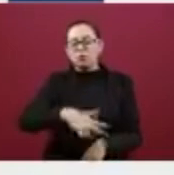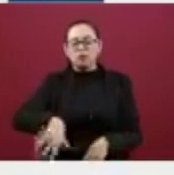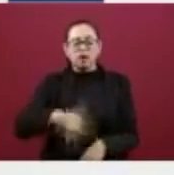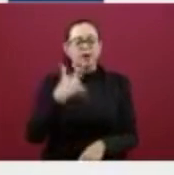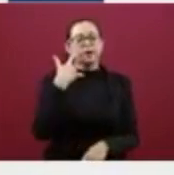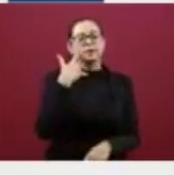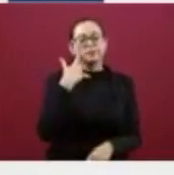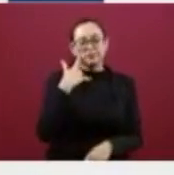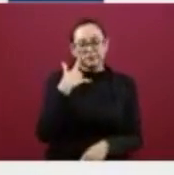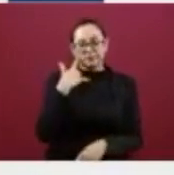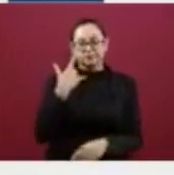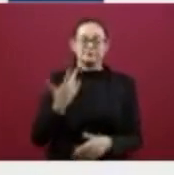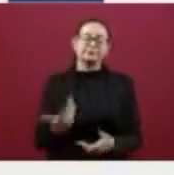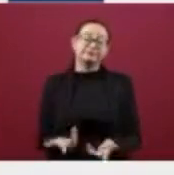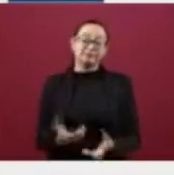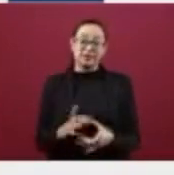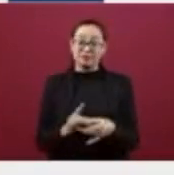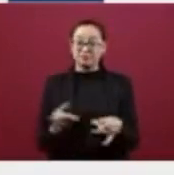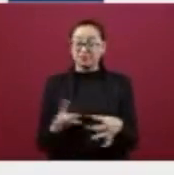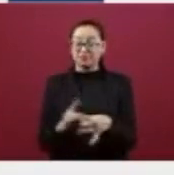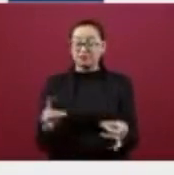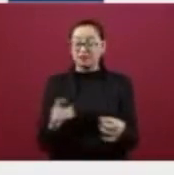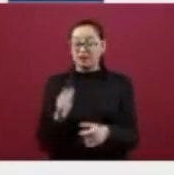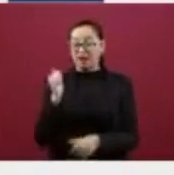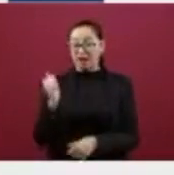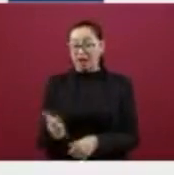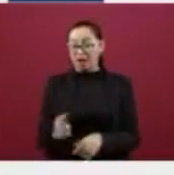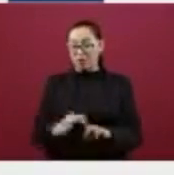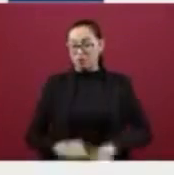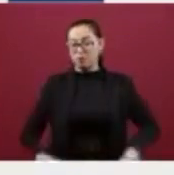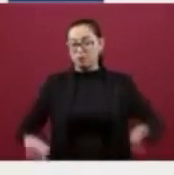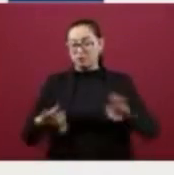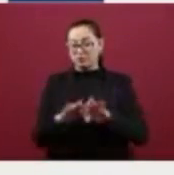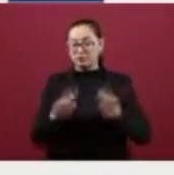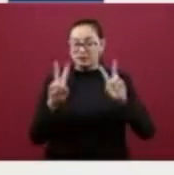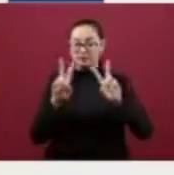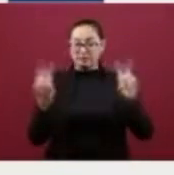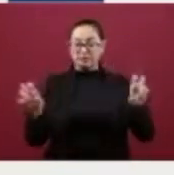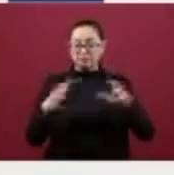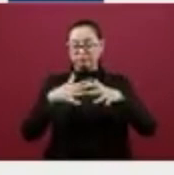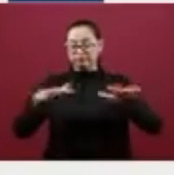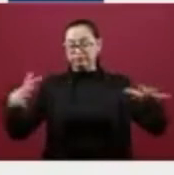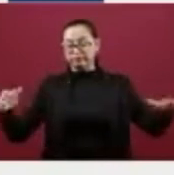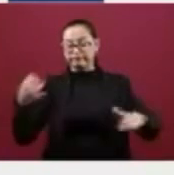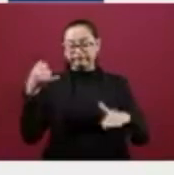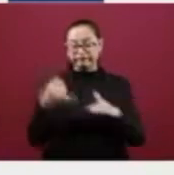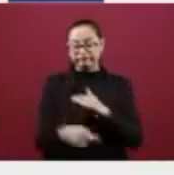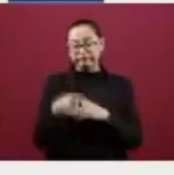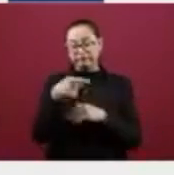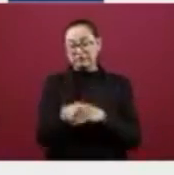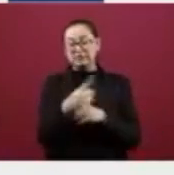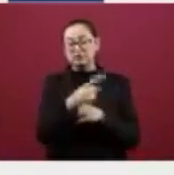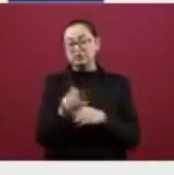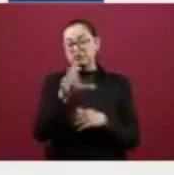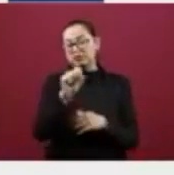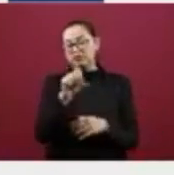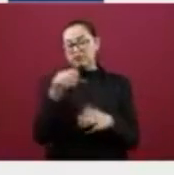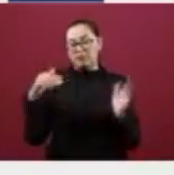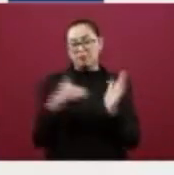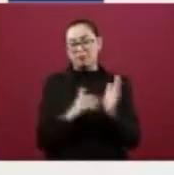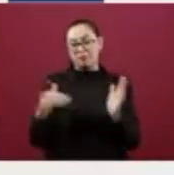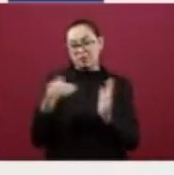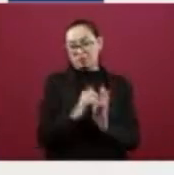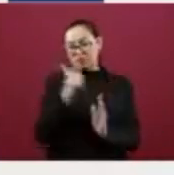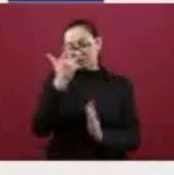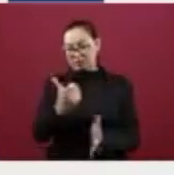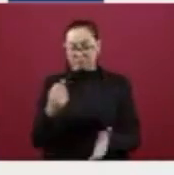Hay que señalar que en aguas profundas se hizo una inversión muy importante de más de 160 mil millones de pesos